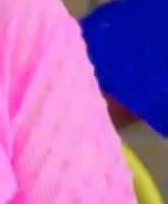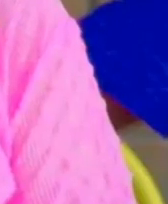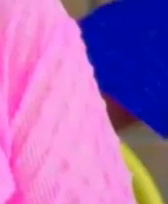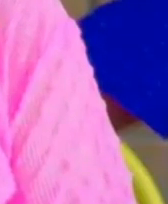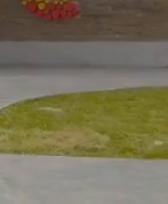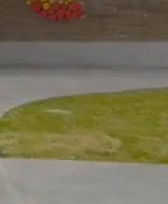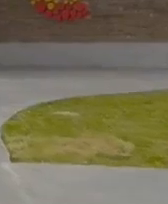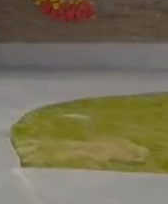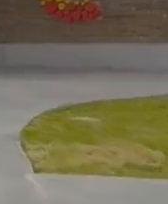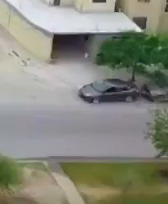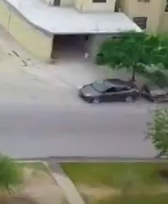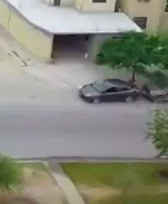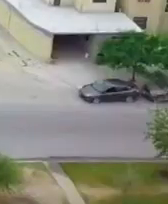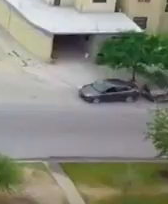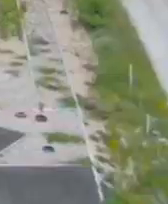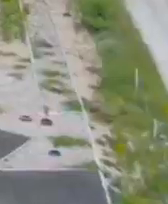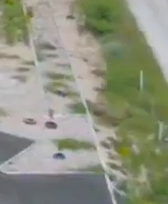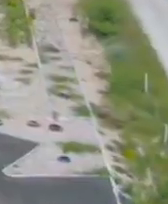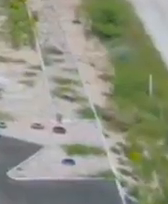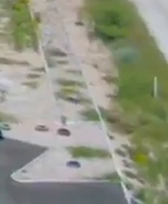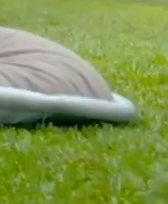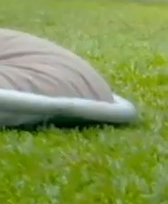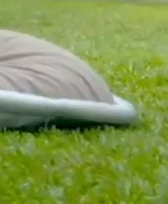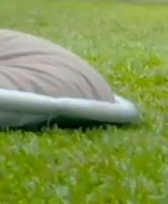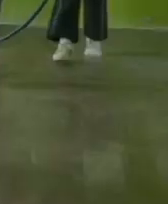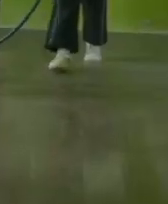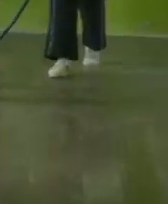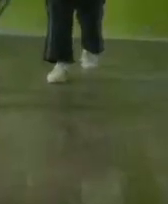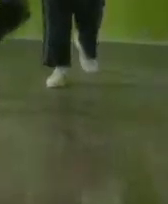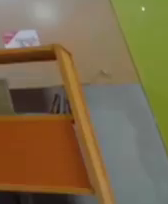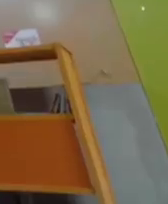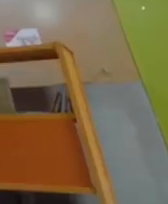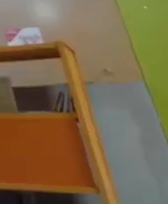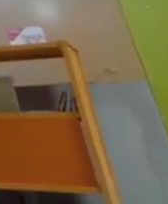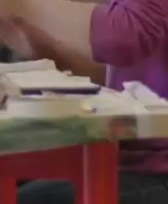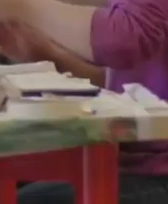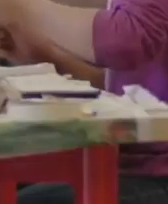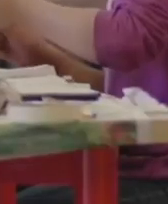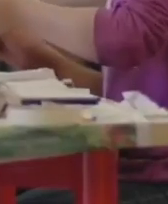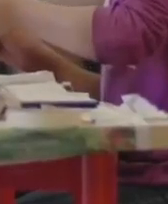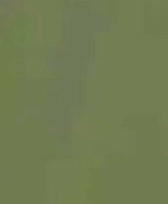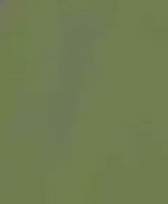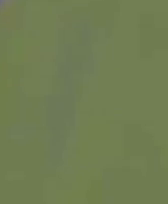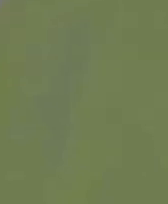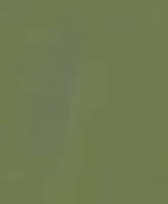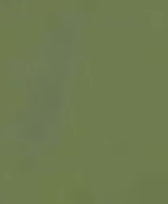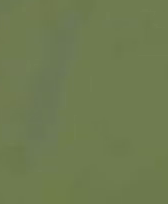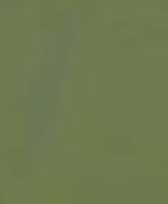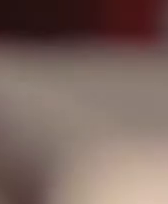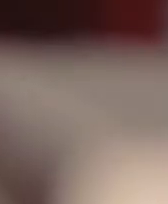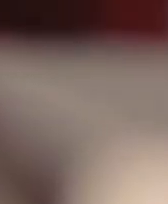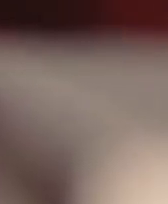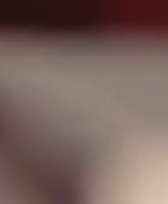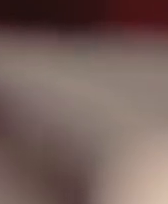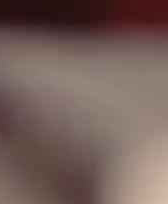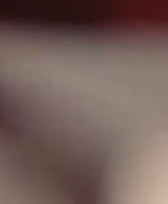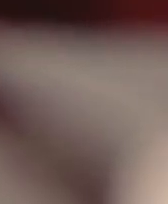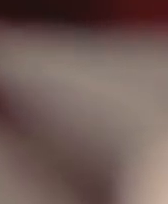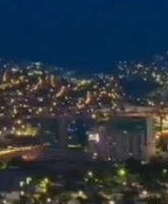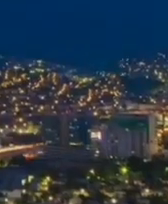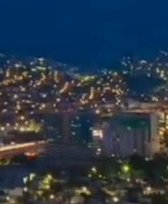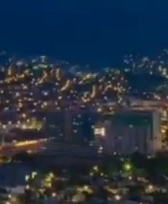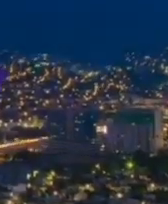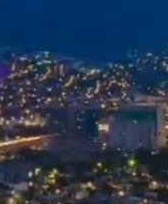esferas culturales en García, El Carmen y Galeana. Teatro, danza, lectura y más en comunidades que más lo necesitan.